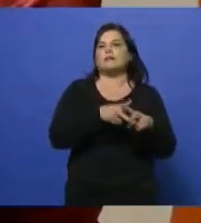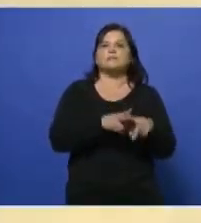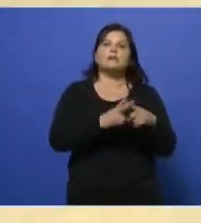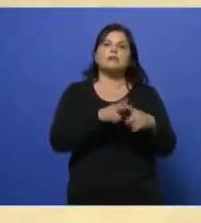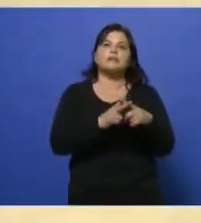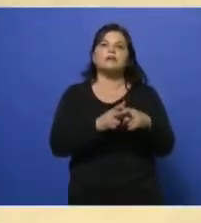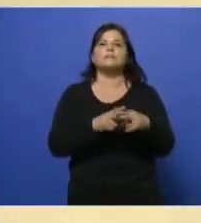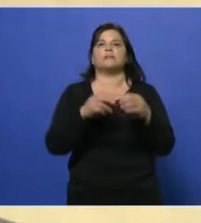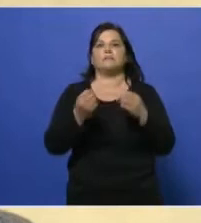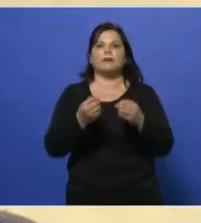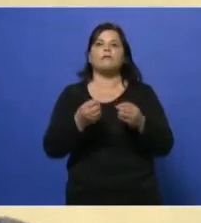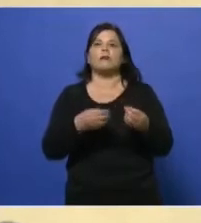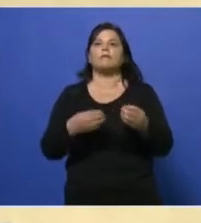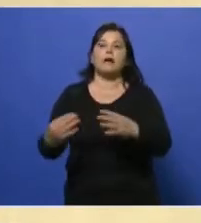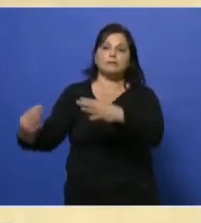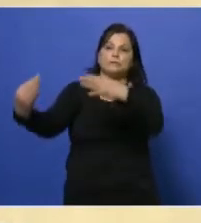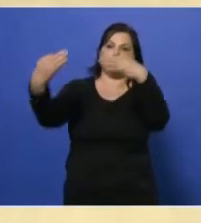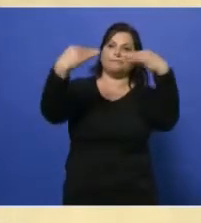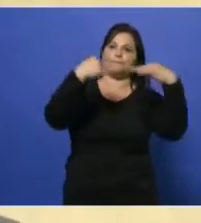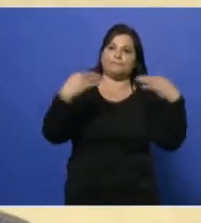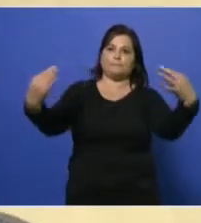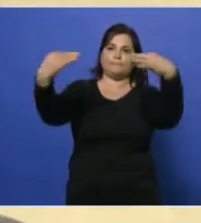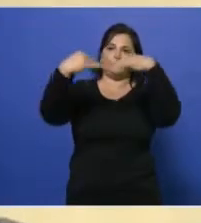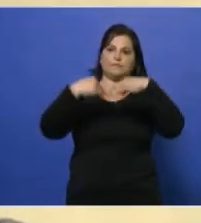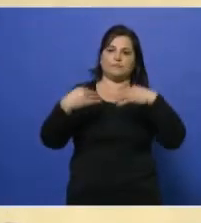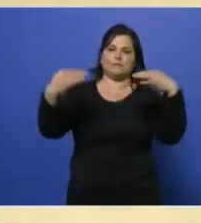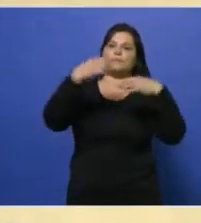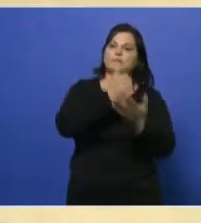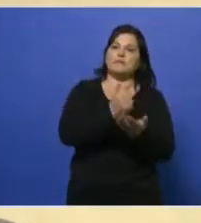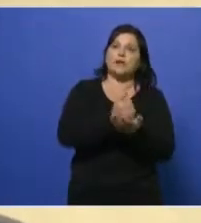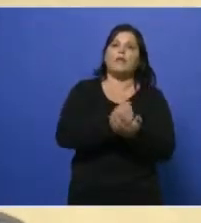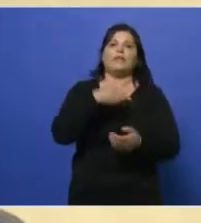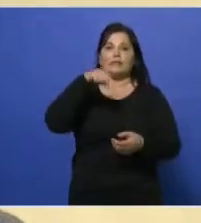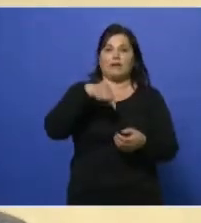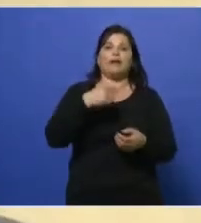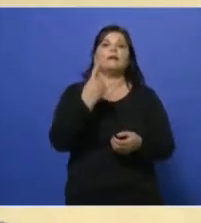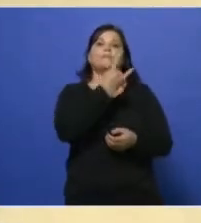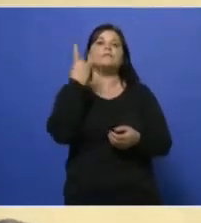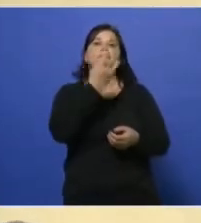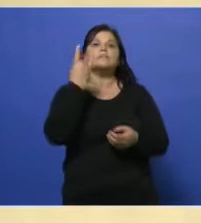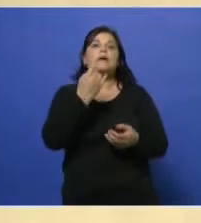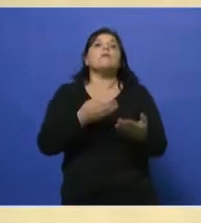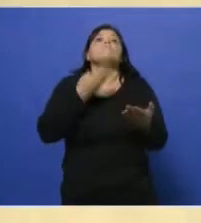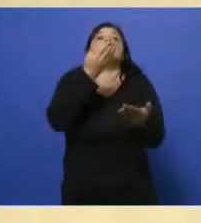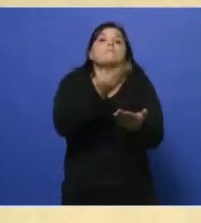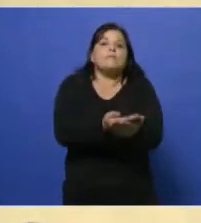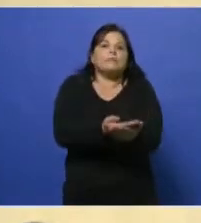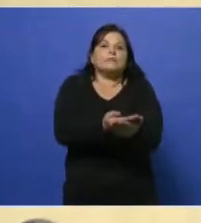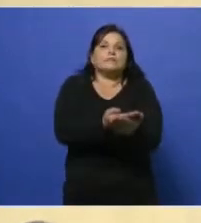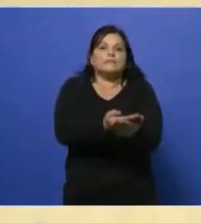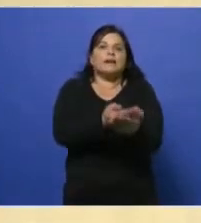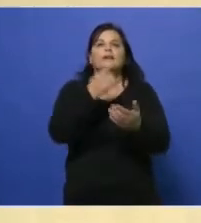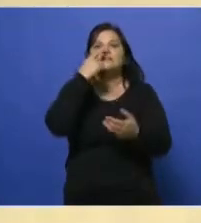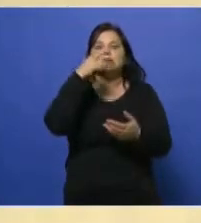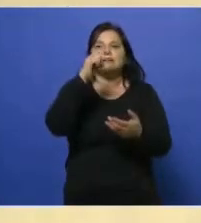con algunas visitas muy interesantes que de alguna manera la universidad va a aportar para esta actividad que ya es un clásico en la